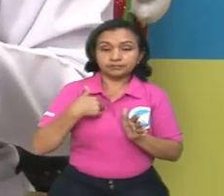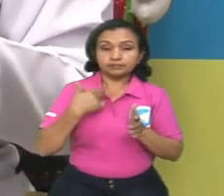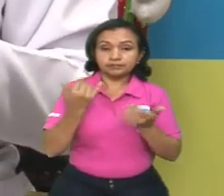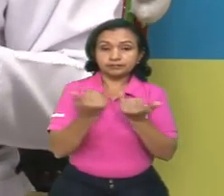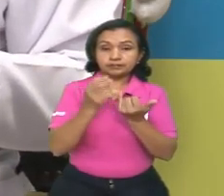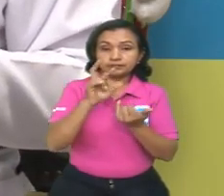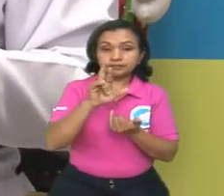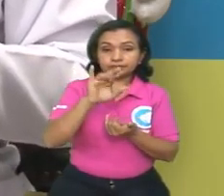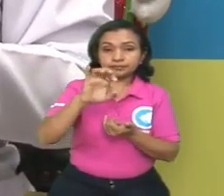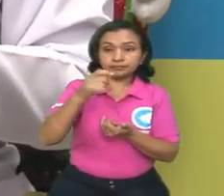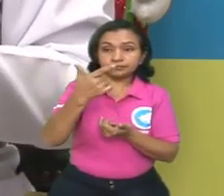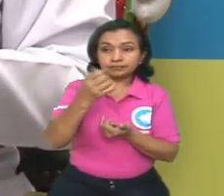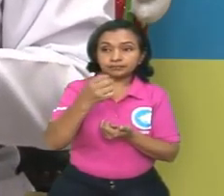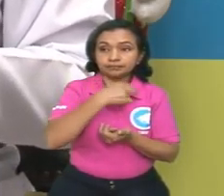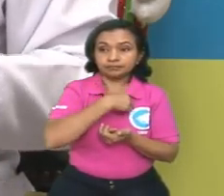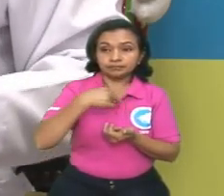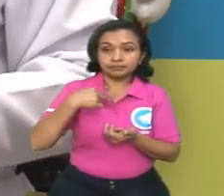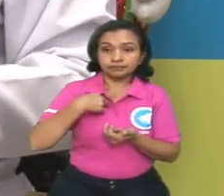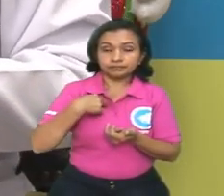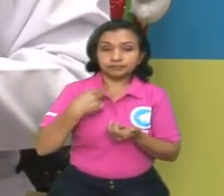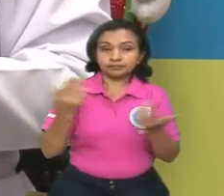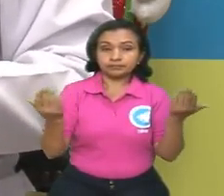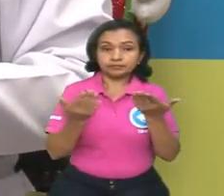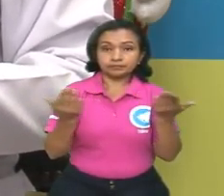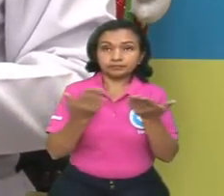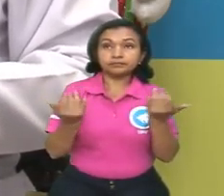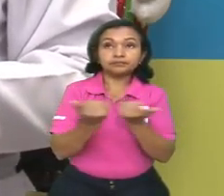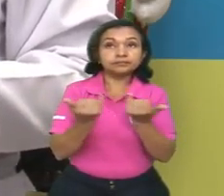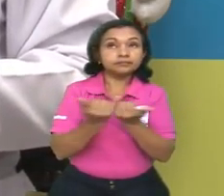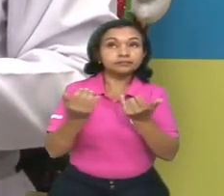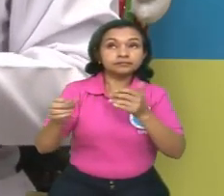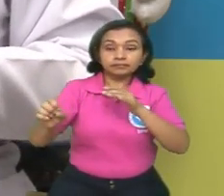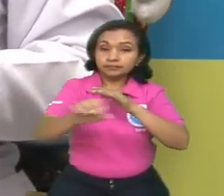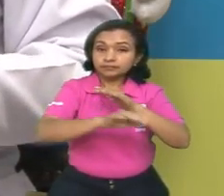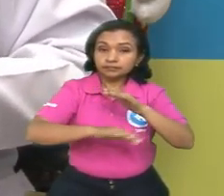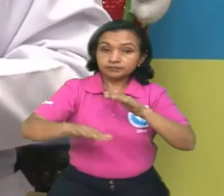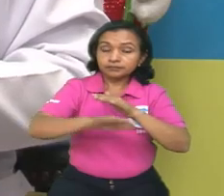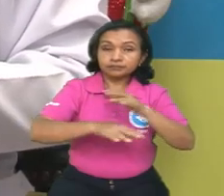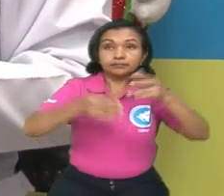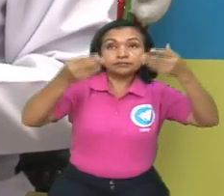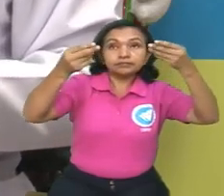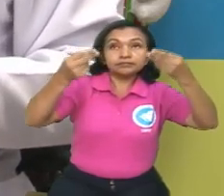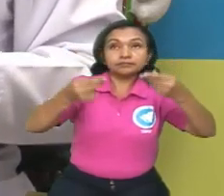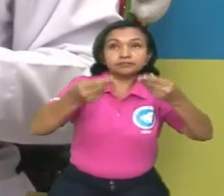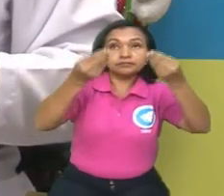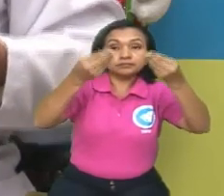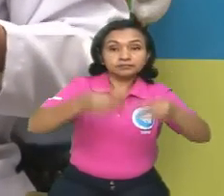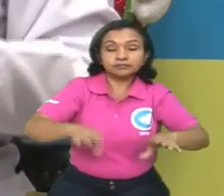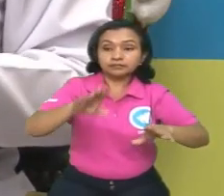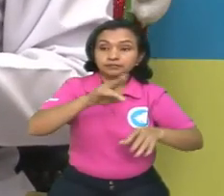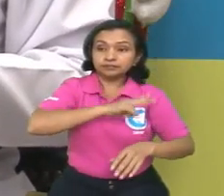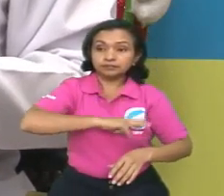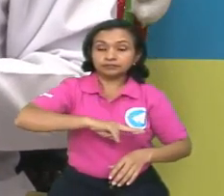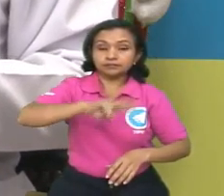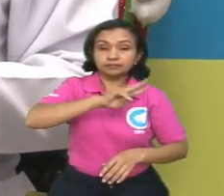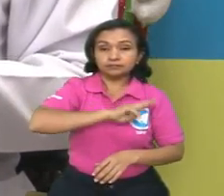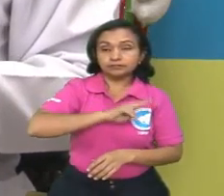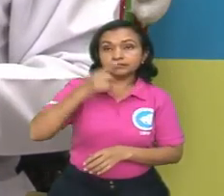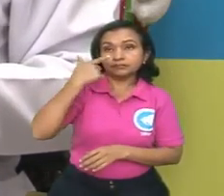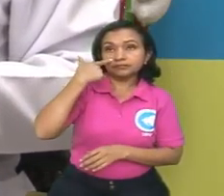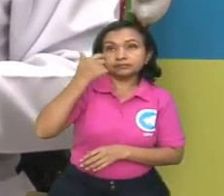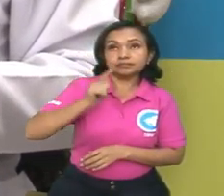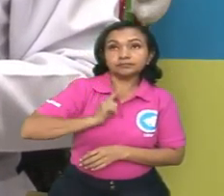le sumamos que desgraciadamente pues en nuestra sociedad se han perdido los valores, desgraciadamente, y tenemos que reconocerlo,